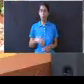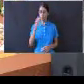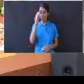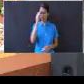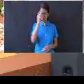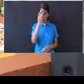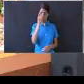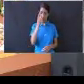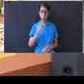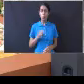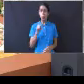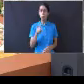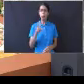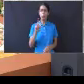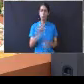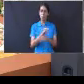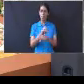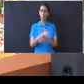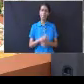me deja avanzar.